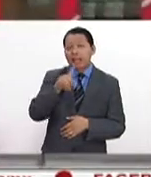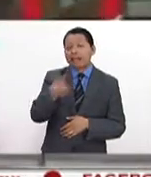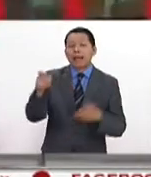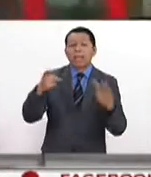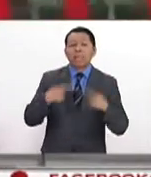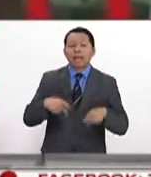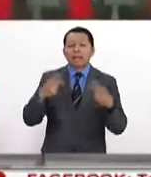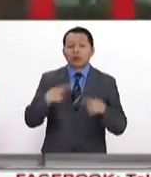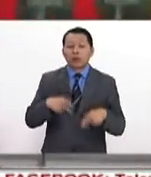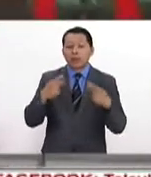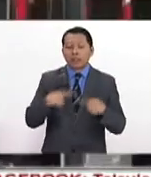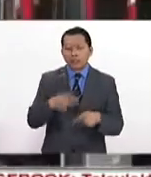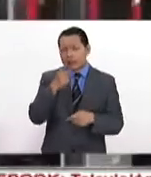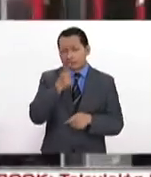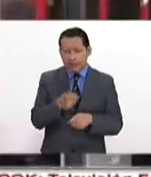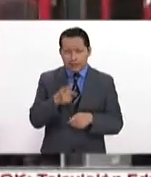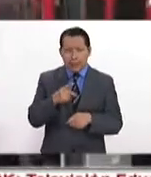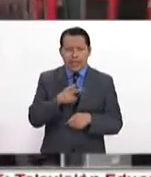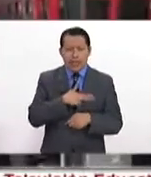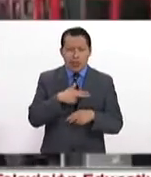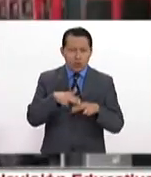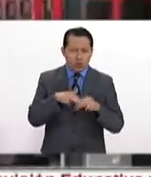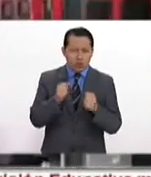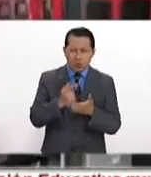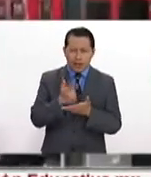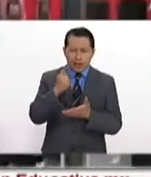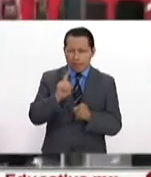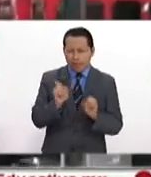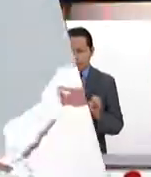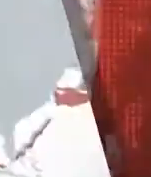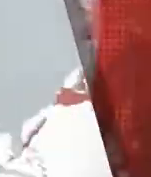pasajeros y señaló que ninguno de los heridos sufrió lesiones graves.